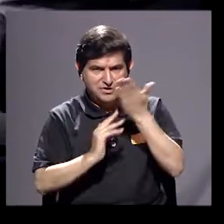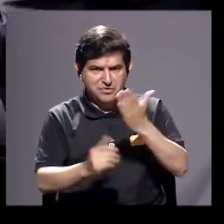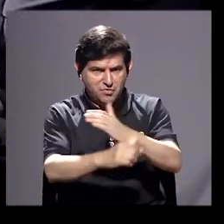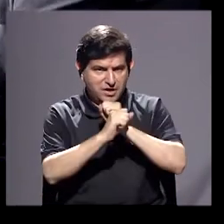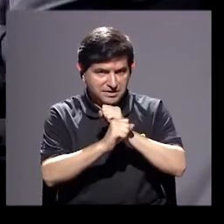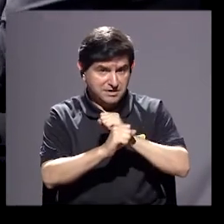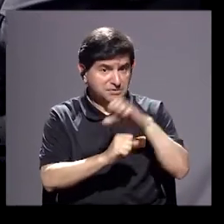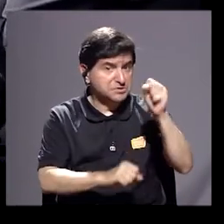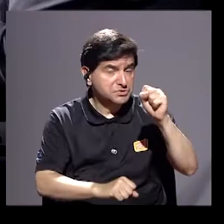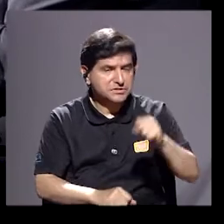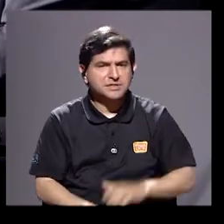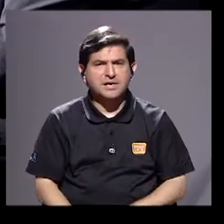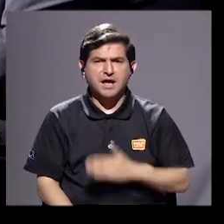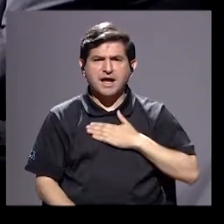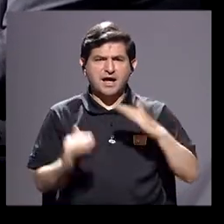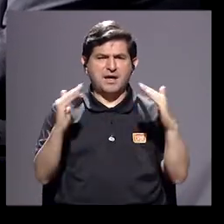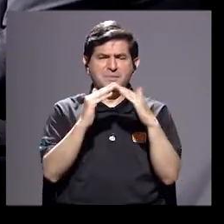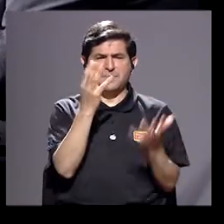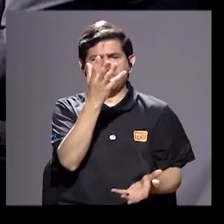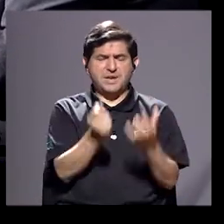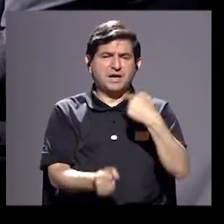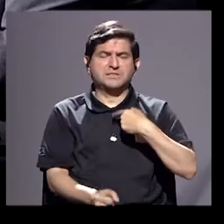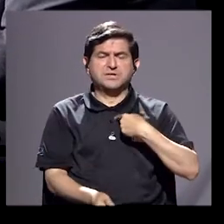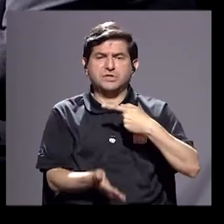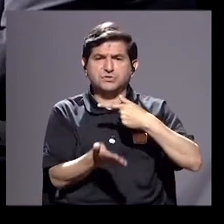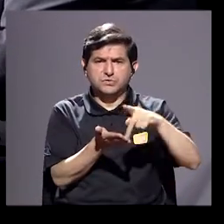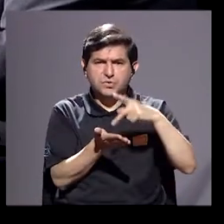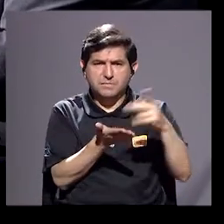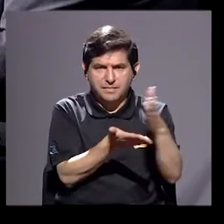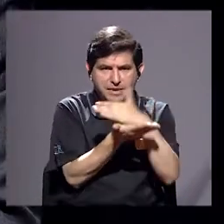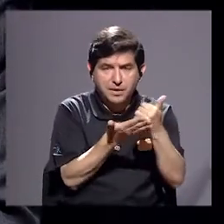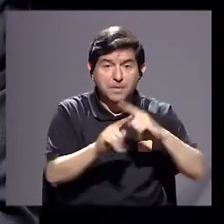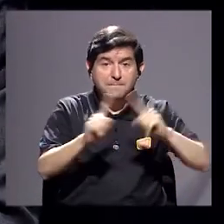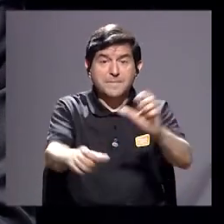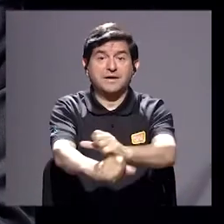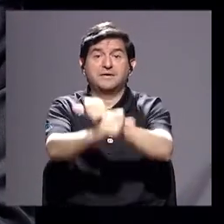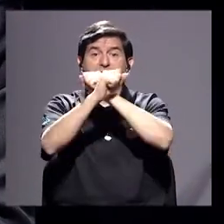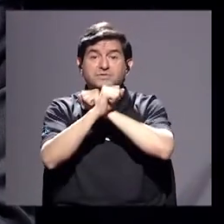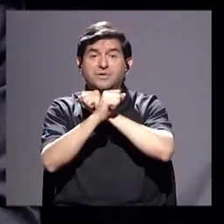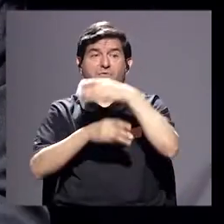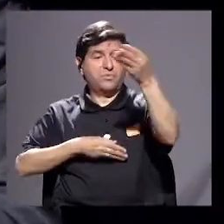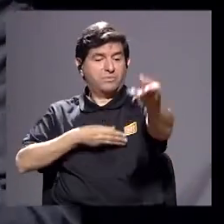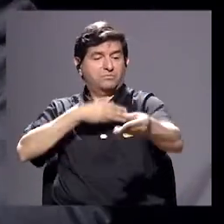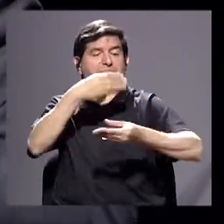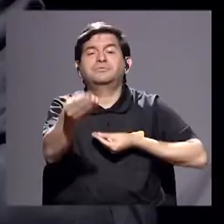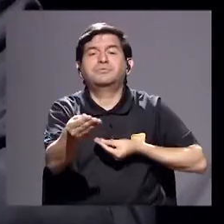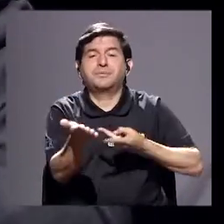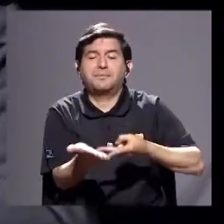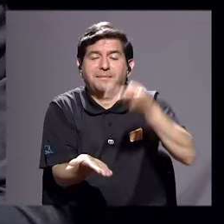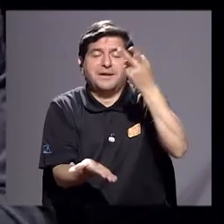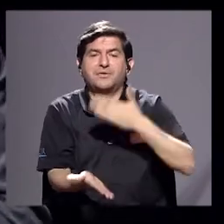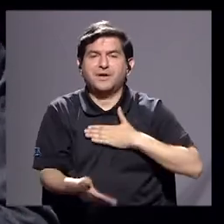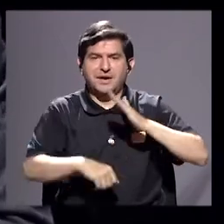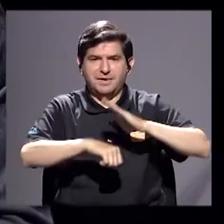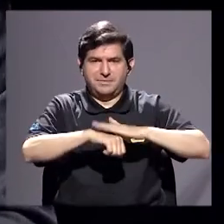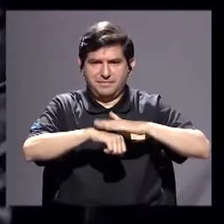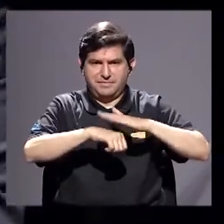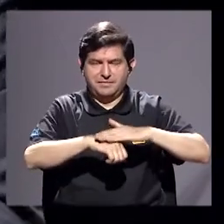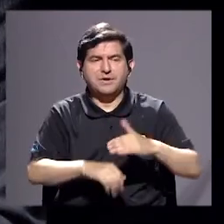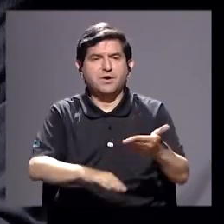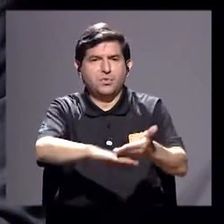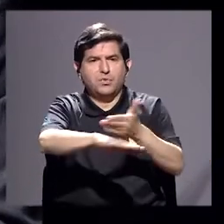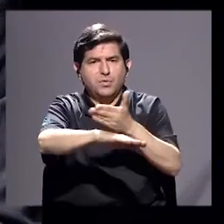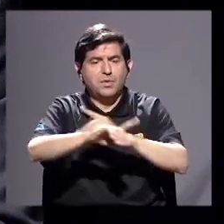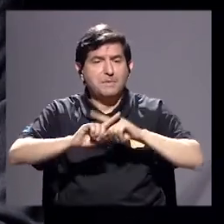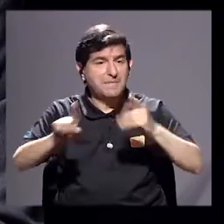se quema mi casa yo pago un deducible pero el seguro me lo integra un monto que me va a permitir a mí recuperarme pero